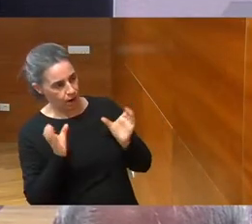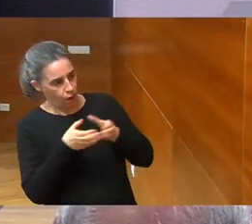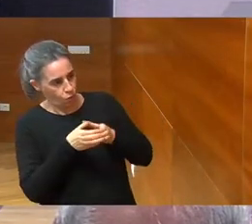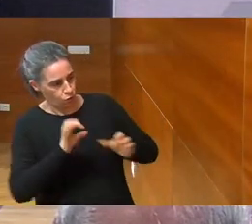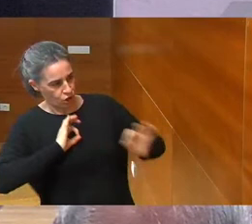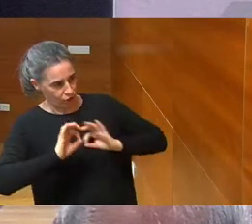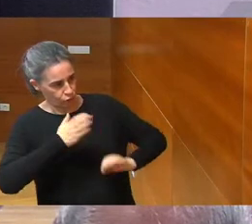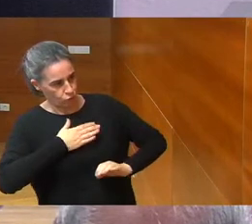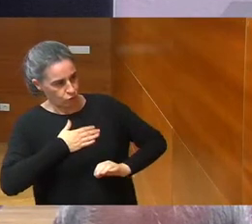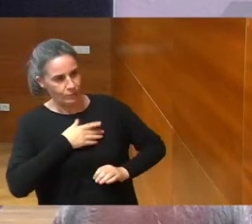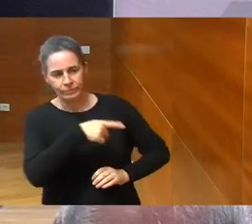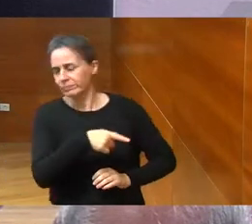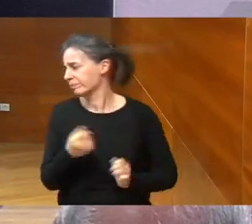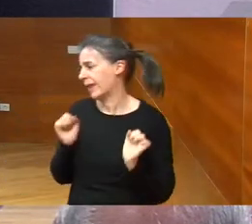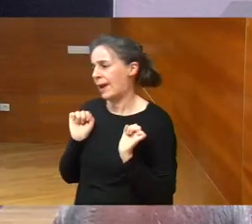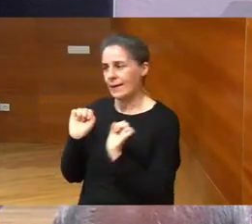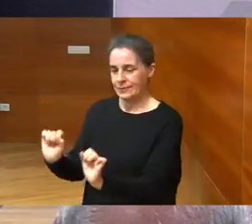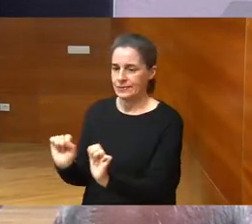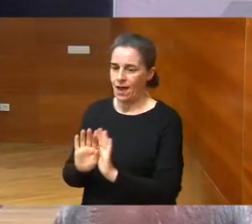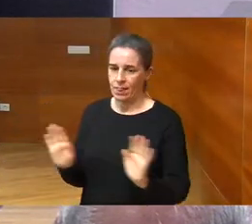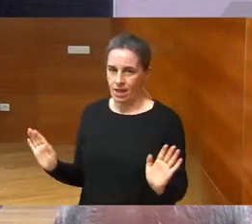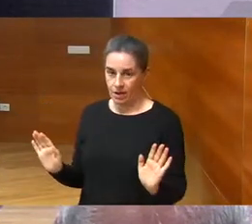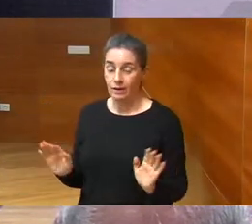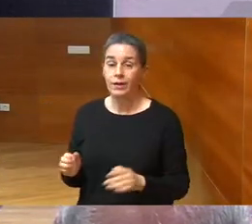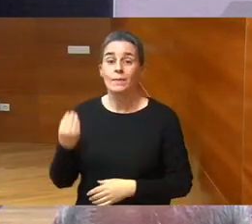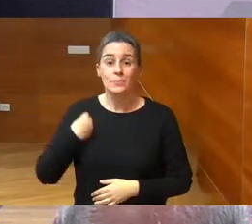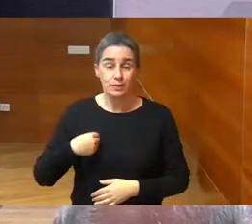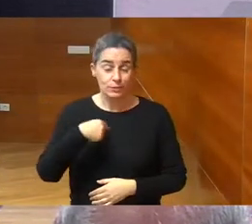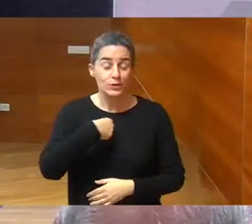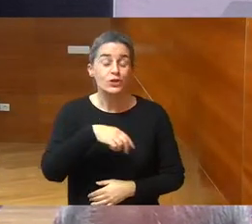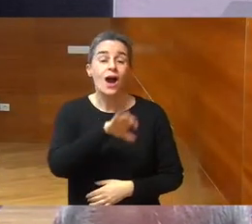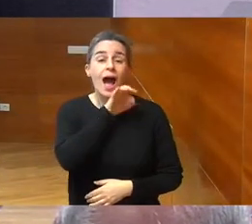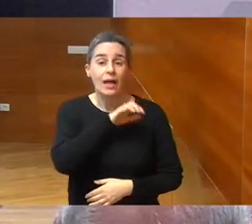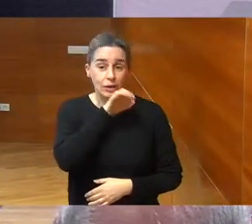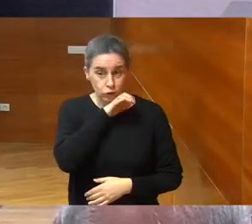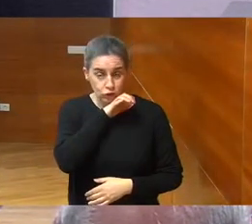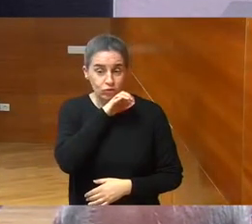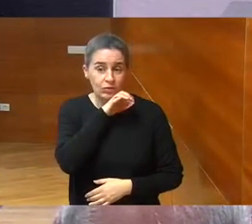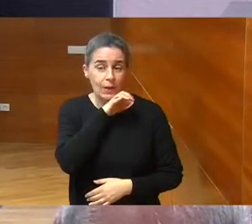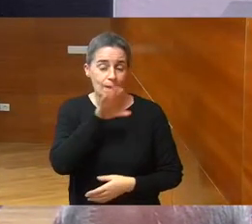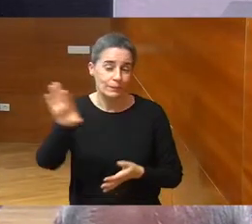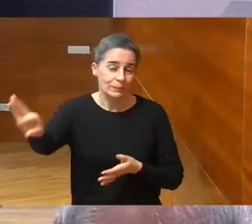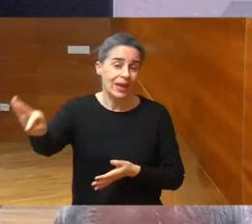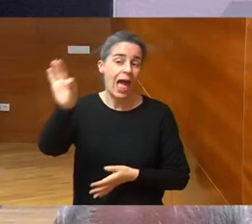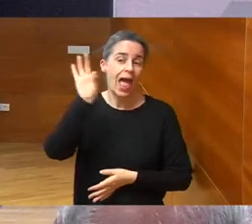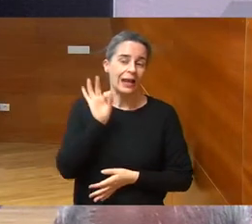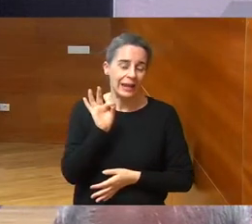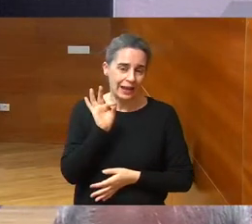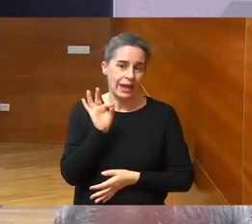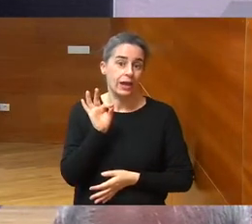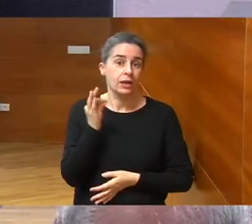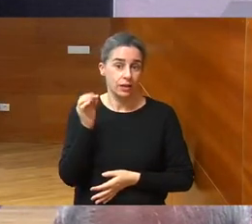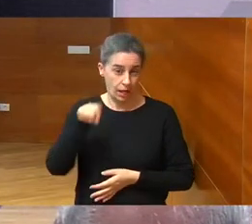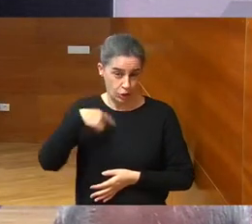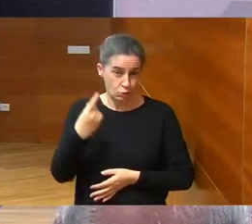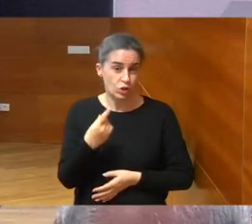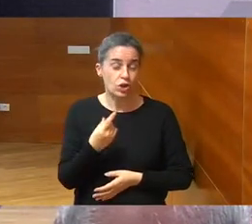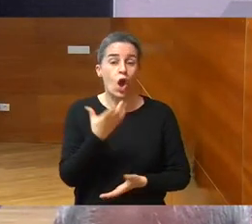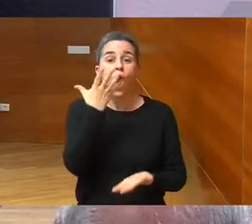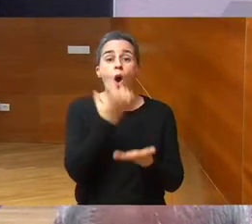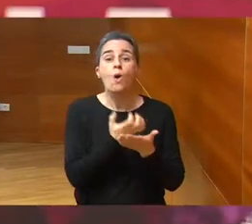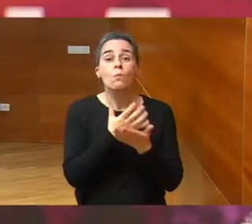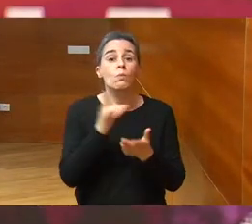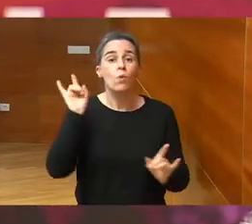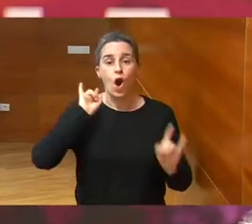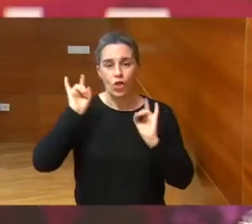esta esta es una anécdota Queen y que no podcast y que bueno